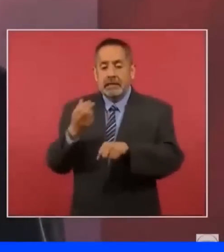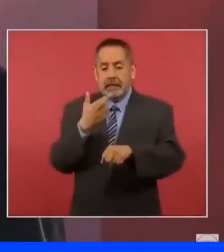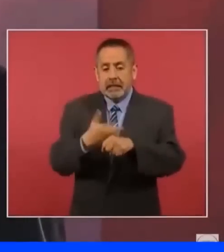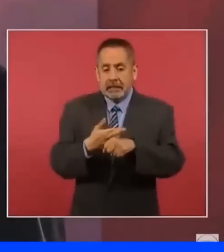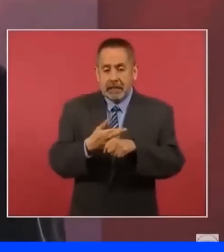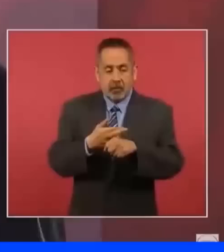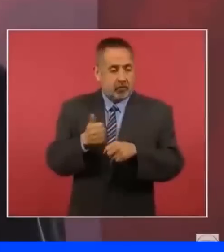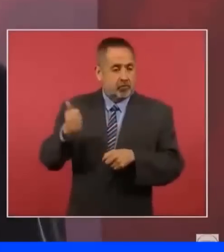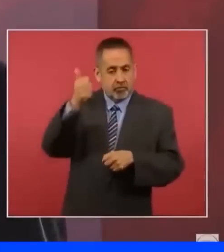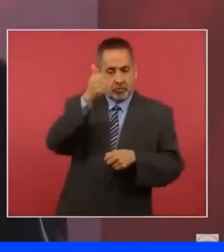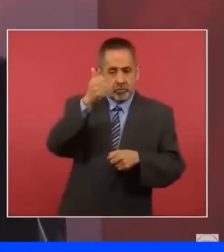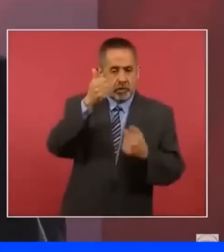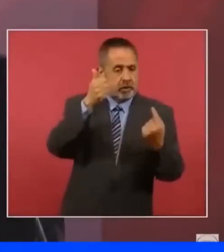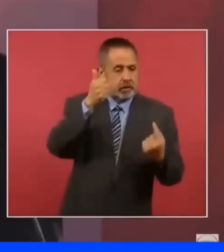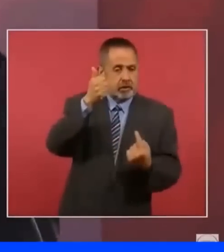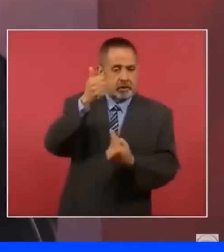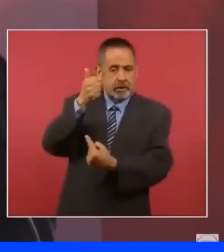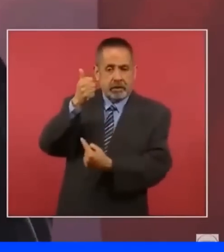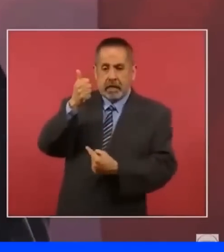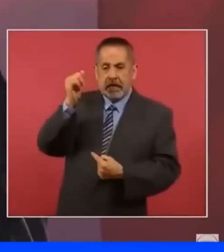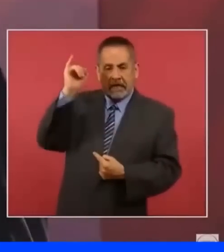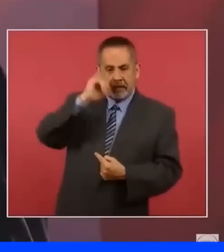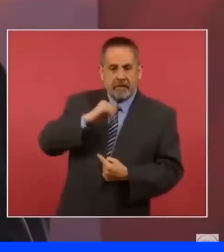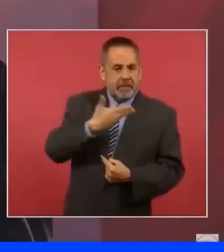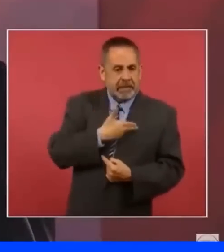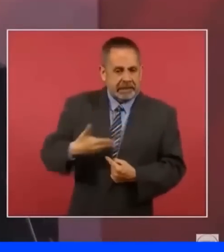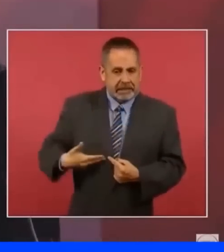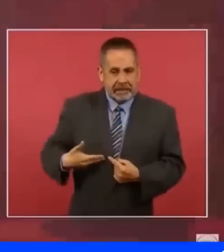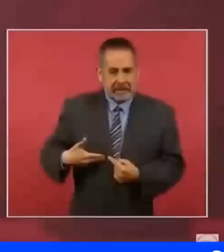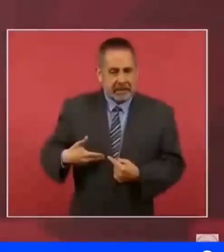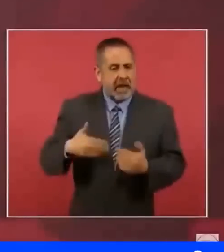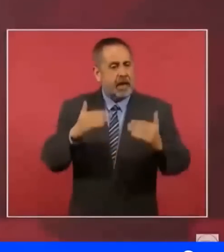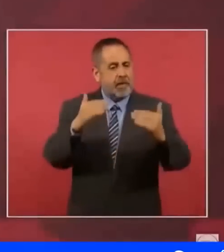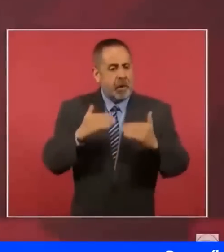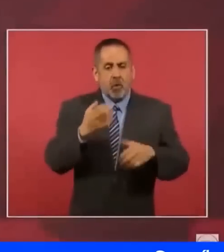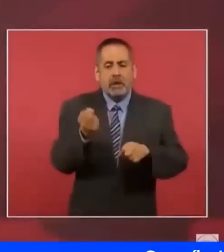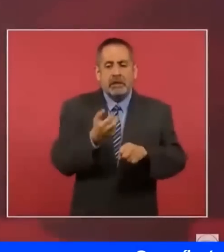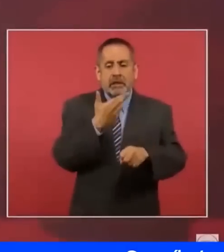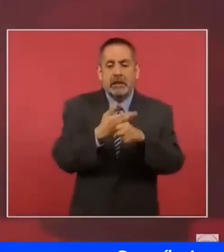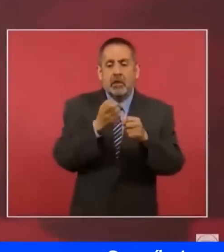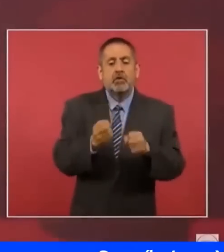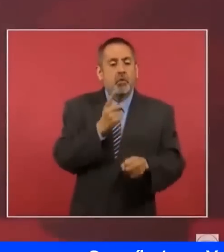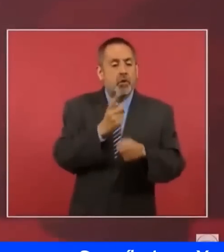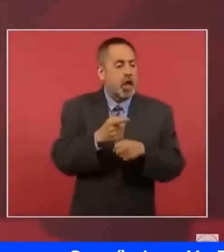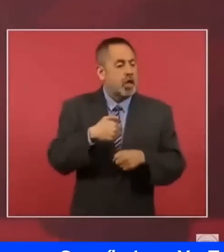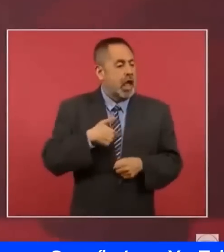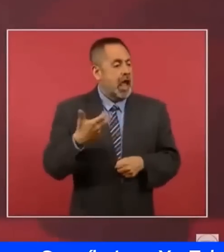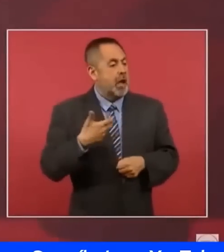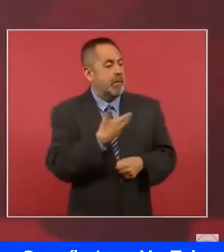Depende del presidente, el secretario de Seguridad, en este caso.